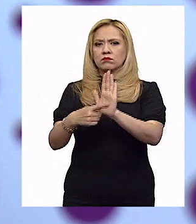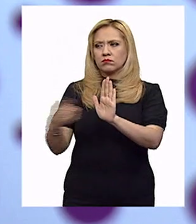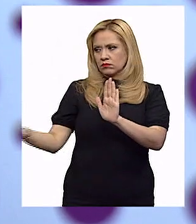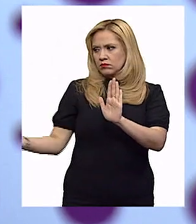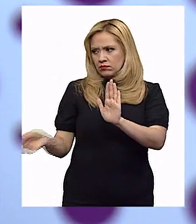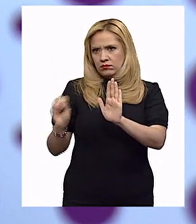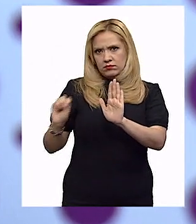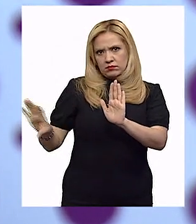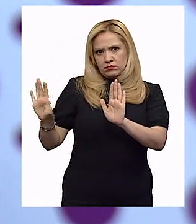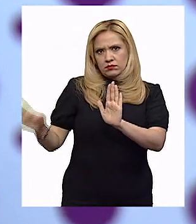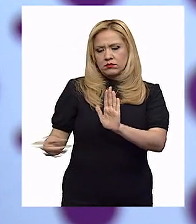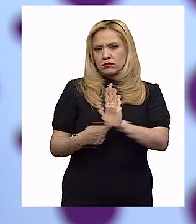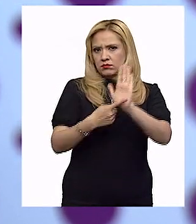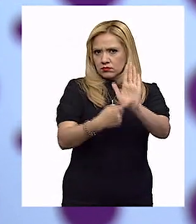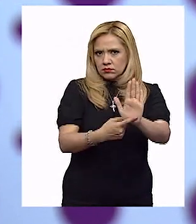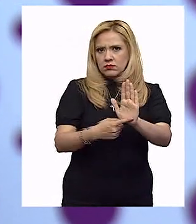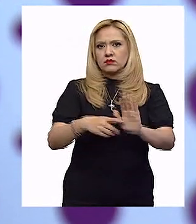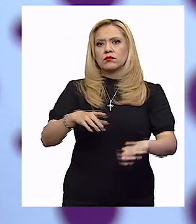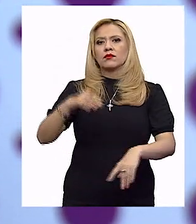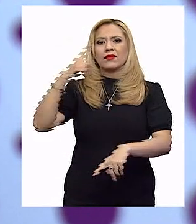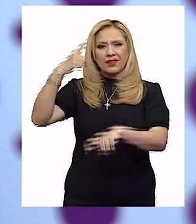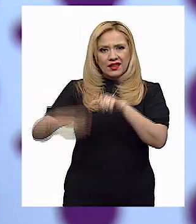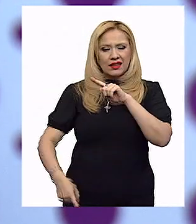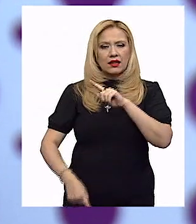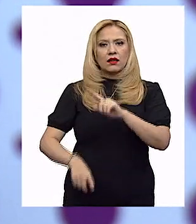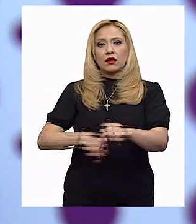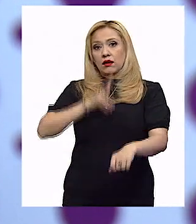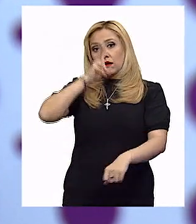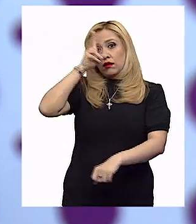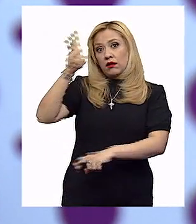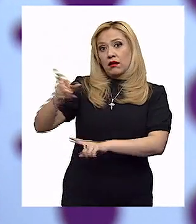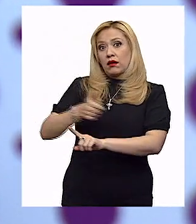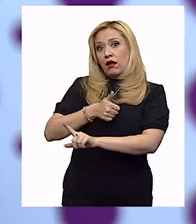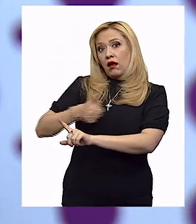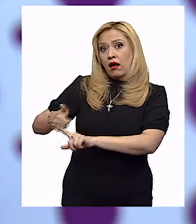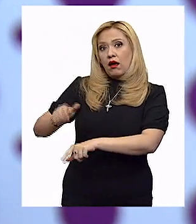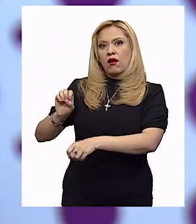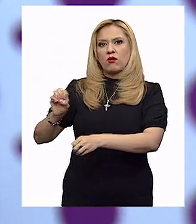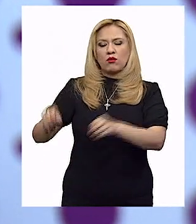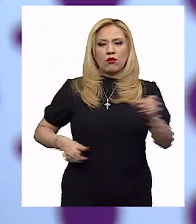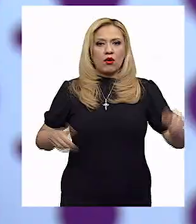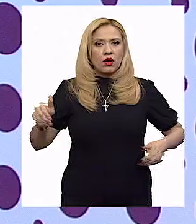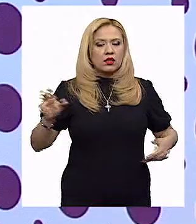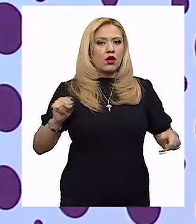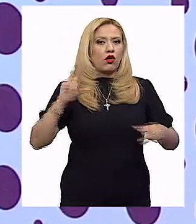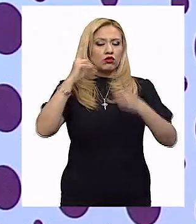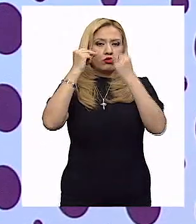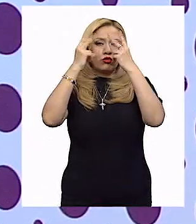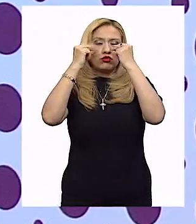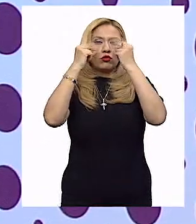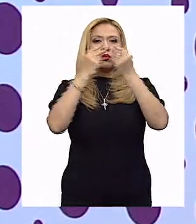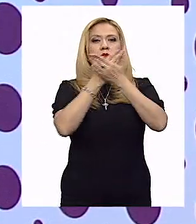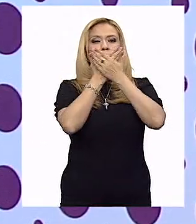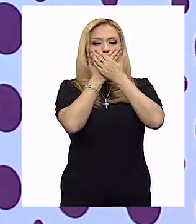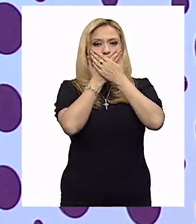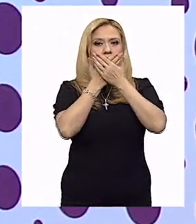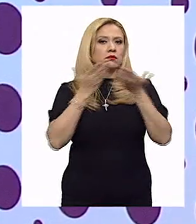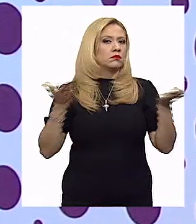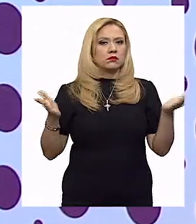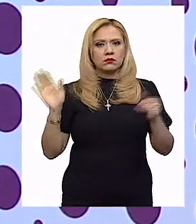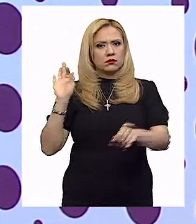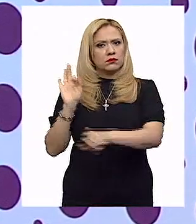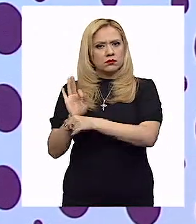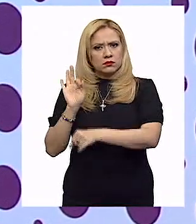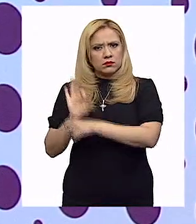que prevengan cualquier tipo de intimidación u hostigamiento a la libertad de expresión y medidas que garanticen y